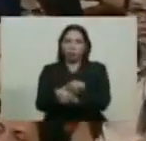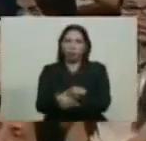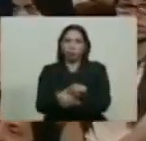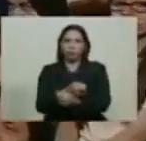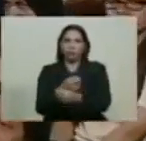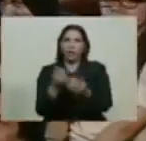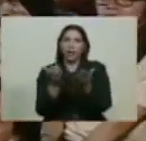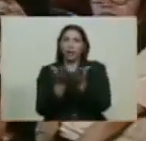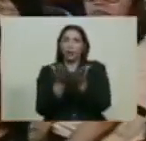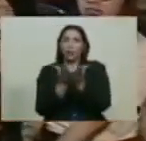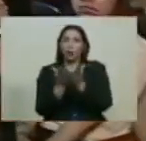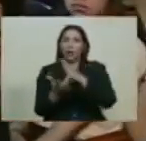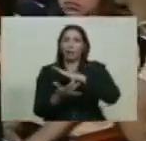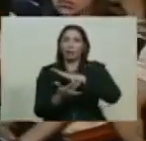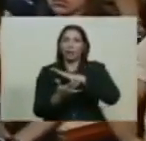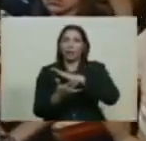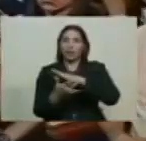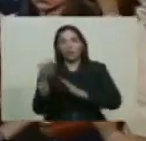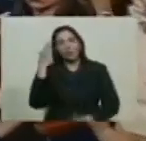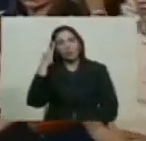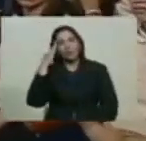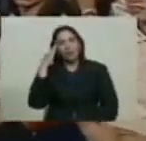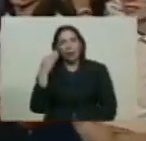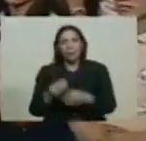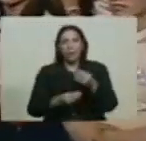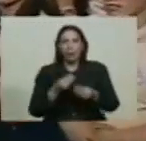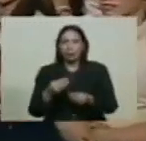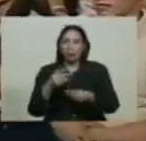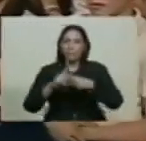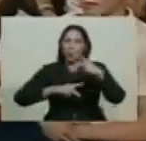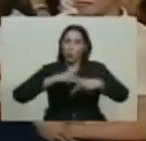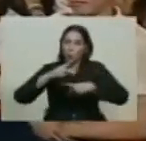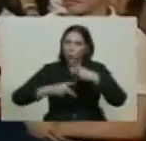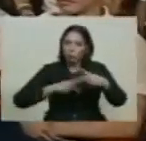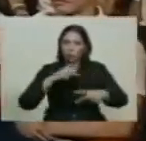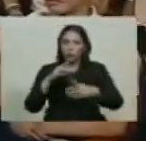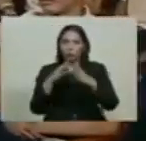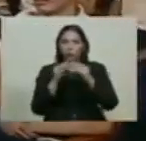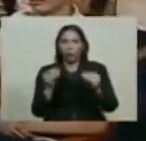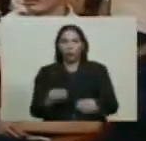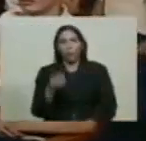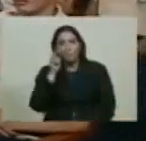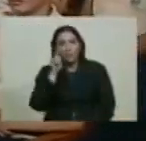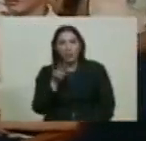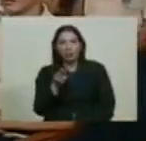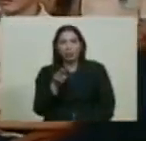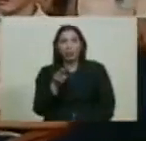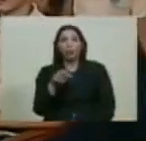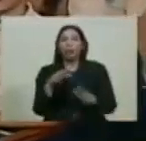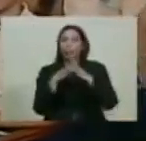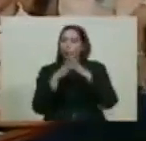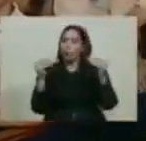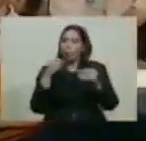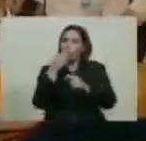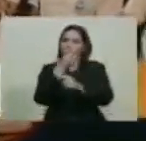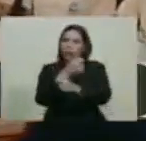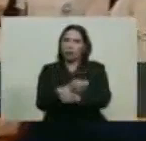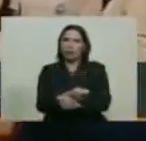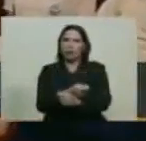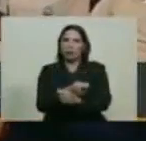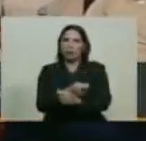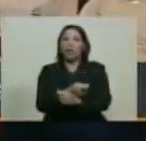técnicas los que sepan hacer estas maravillas de cosas, producir, que hemos visto, sino que todo bachiller que egrese de un